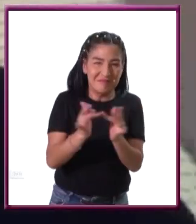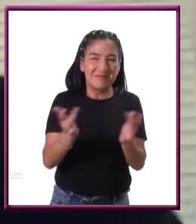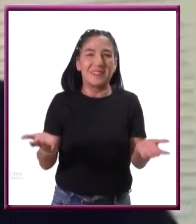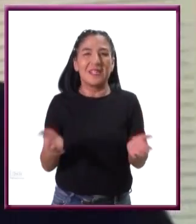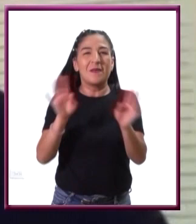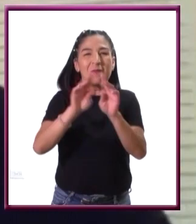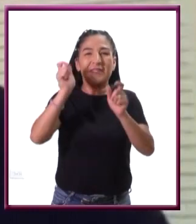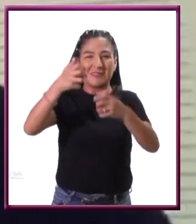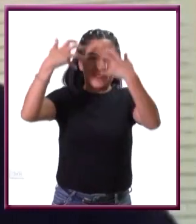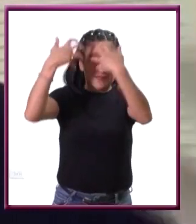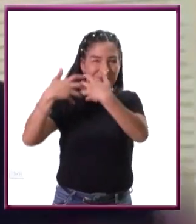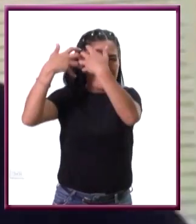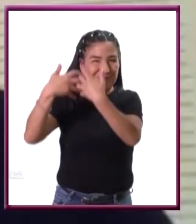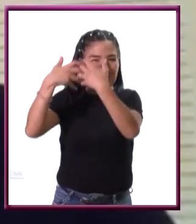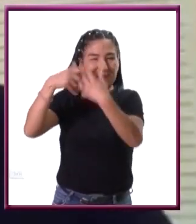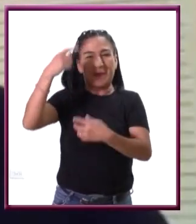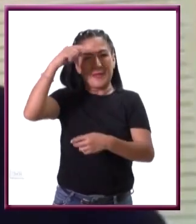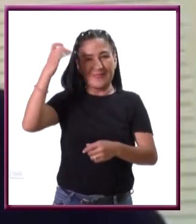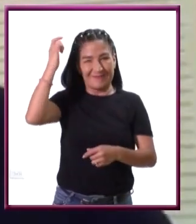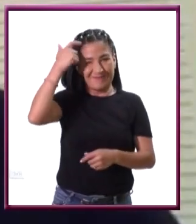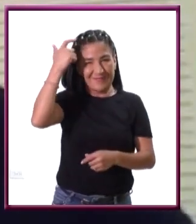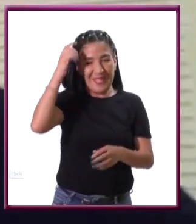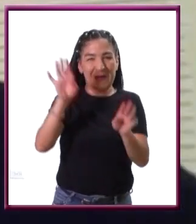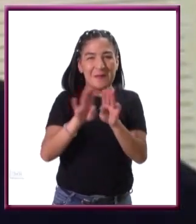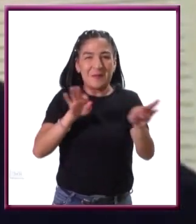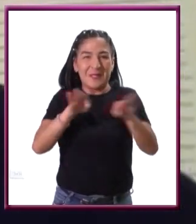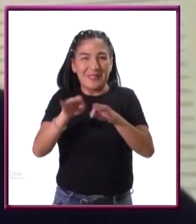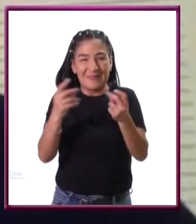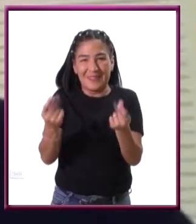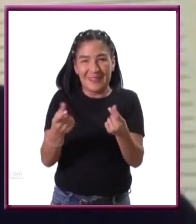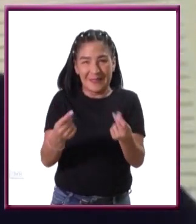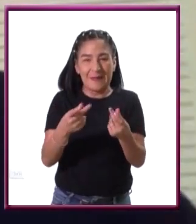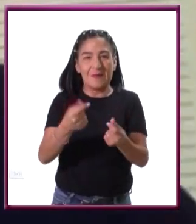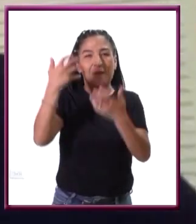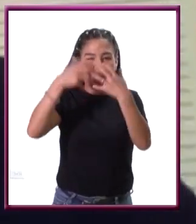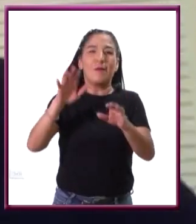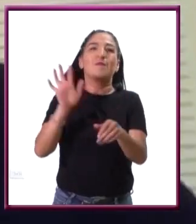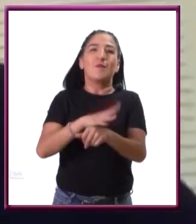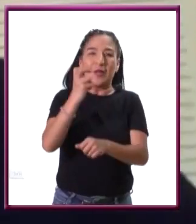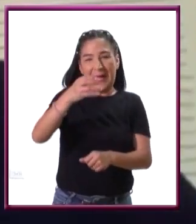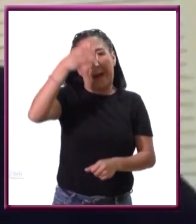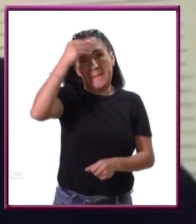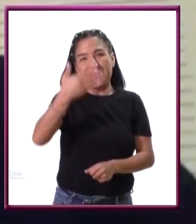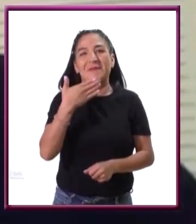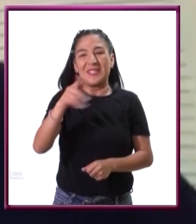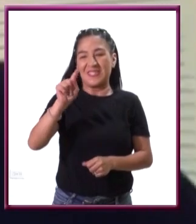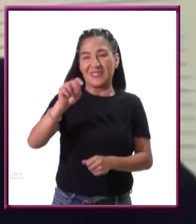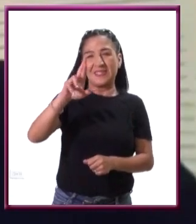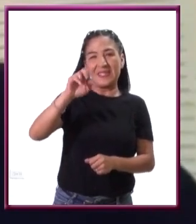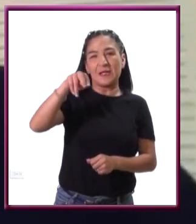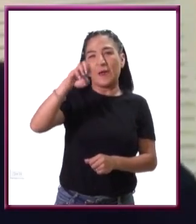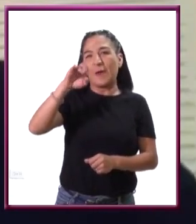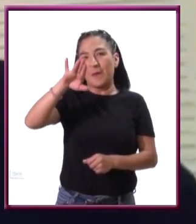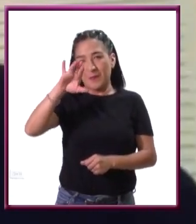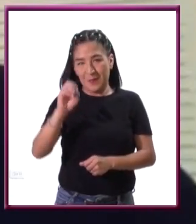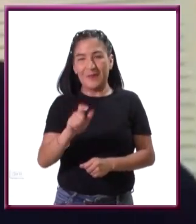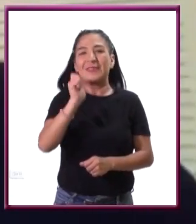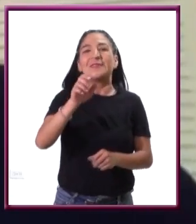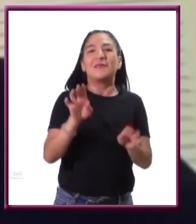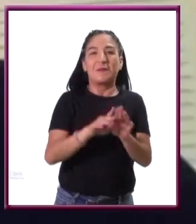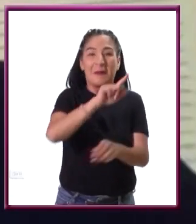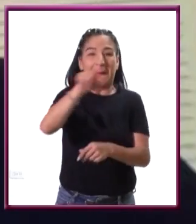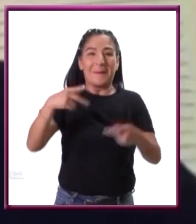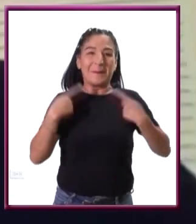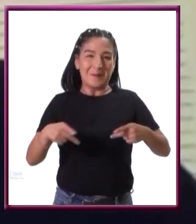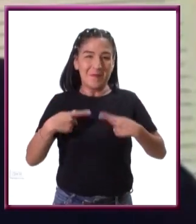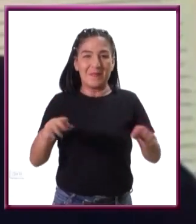de gimnasia para el cerebro. Por eso es que tenemos que aprender el trinomio cuadrado perfecto, porque aparte también hay gente que luego no lo sabe